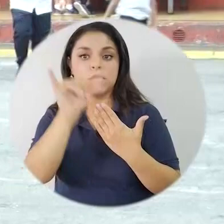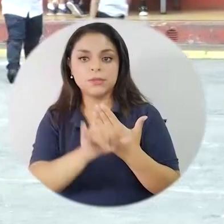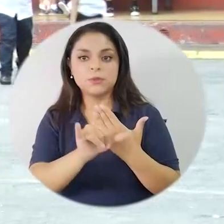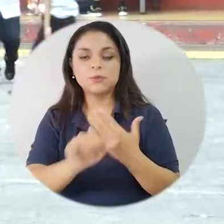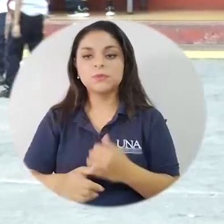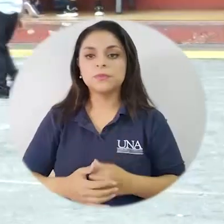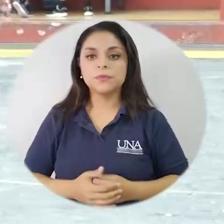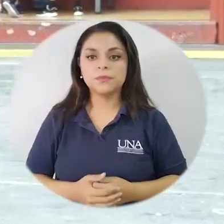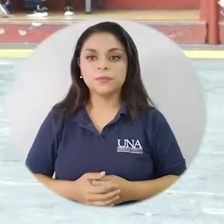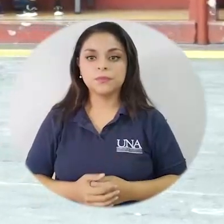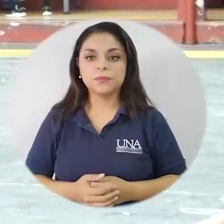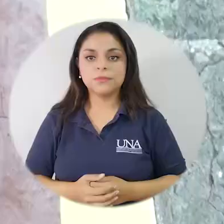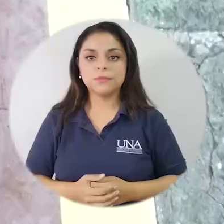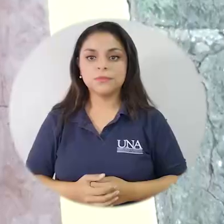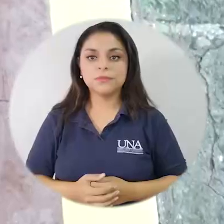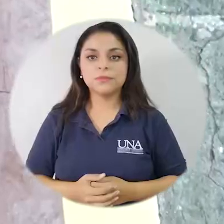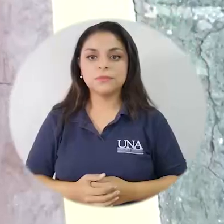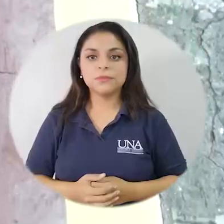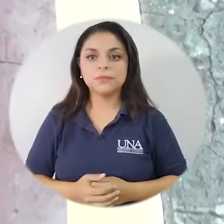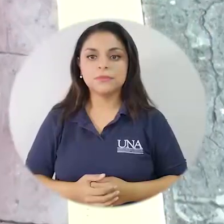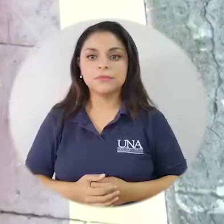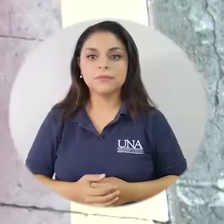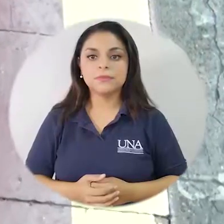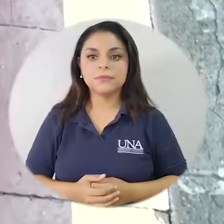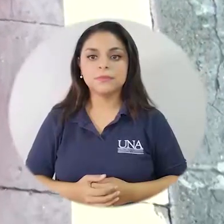lideraran esta investigación,